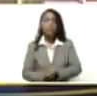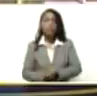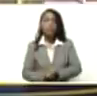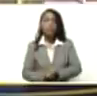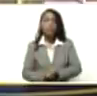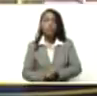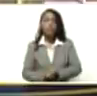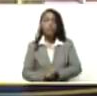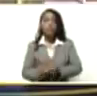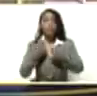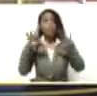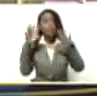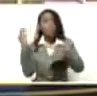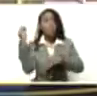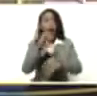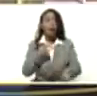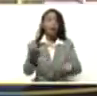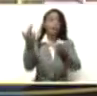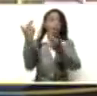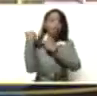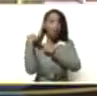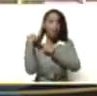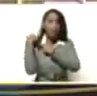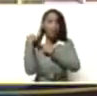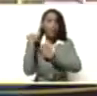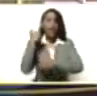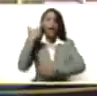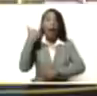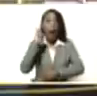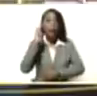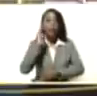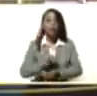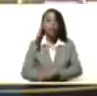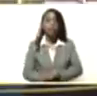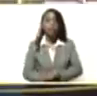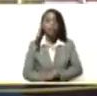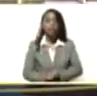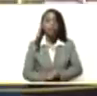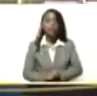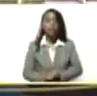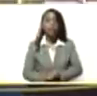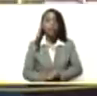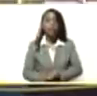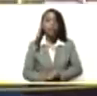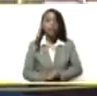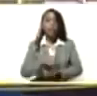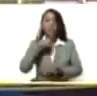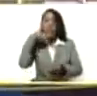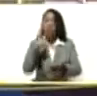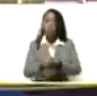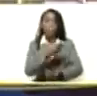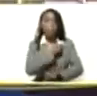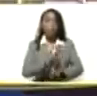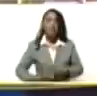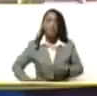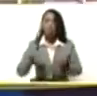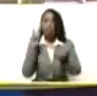mientras más responsabilidad se tenga llame ese presidente